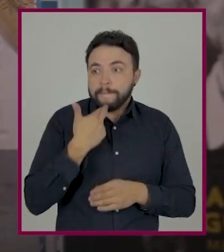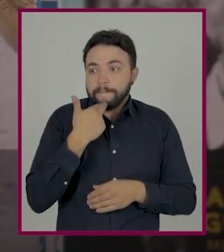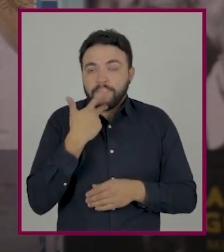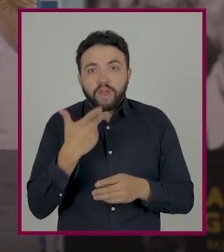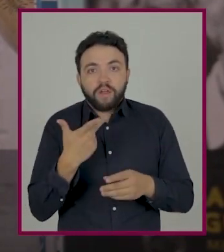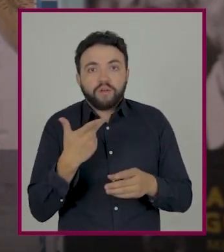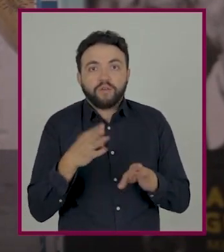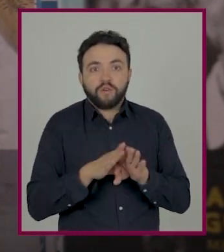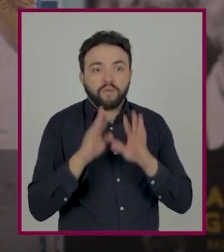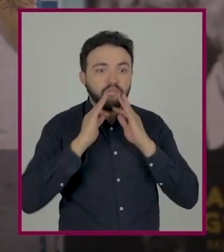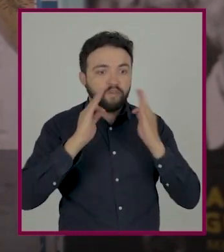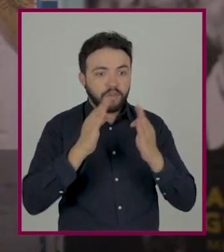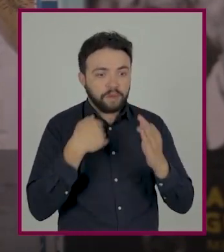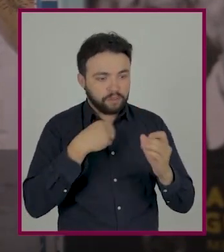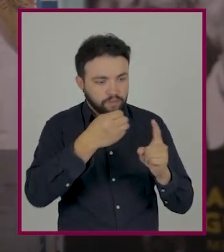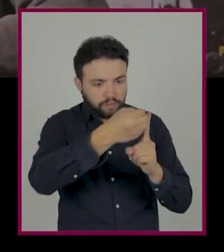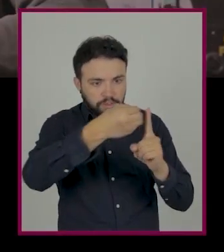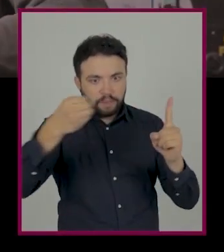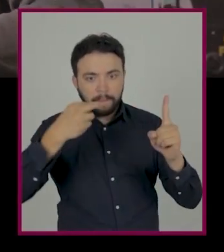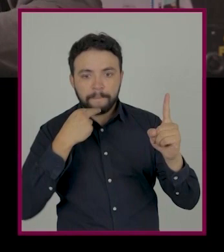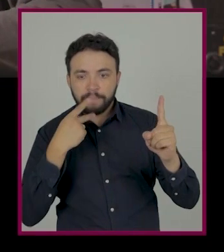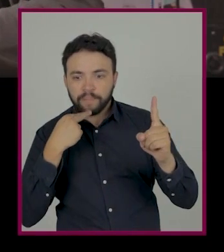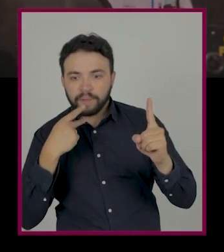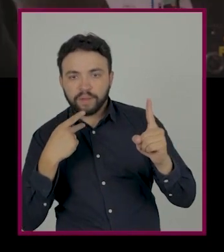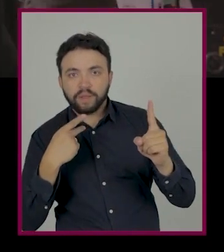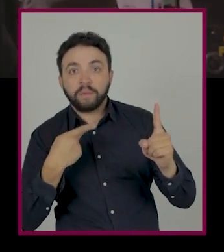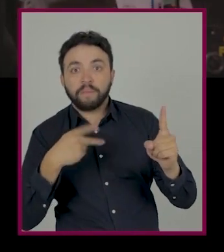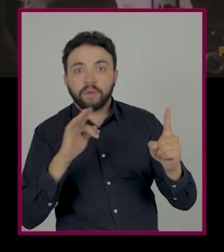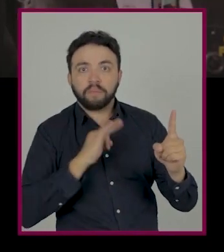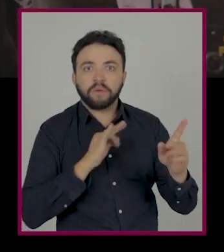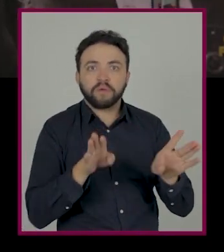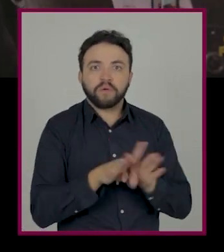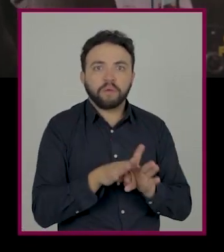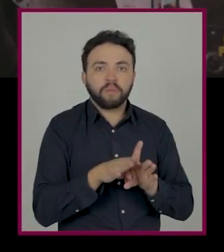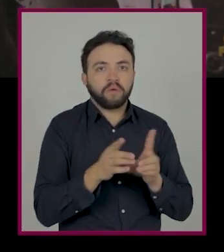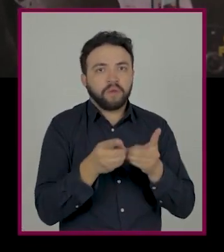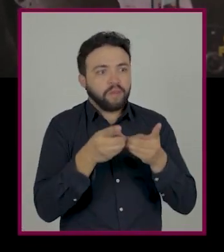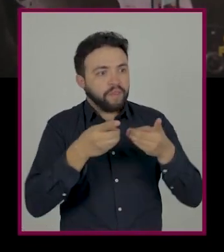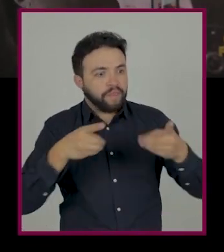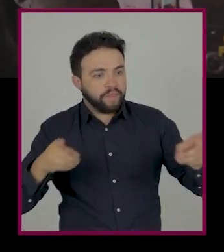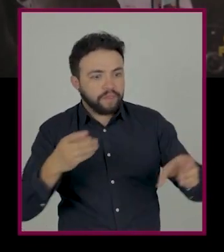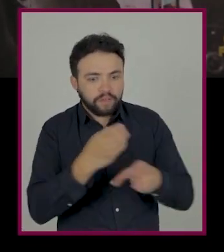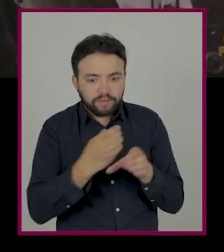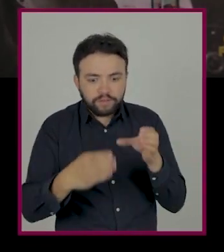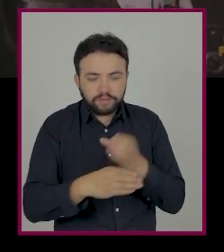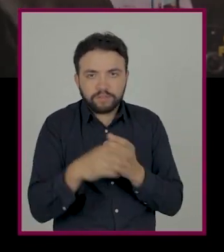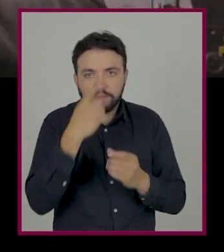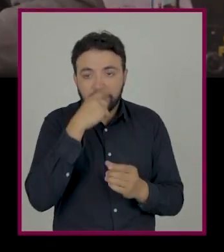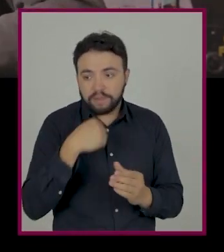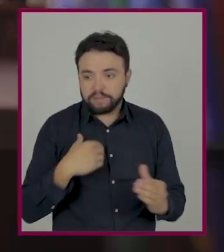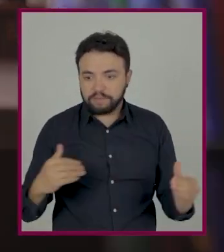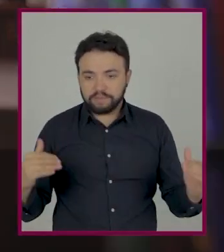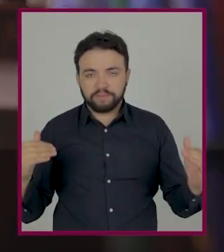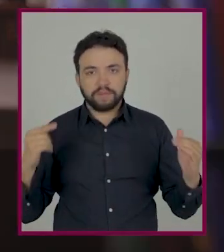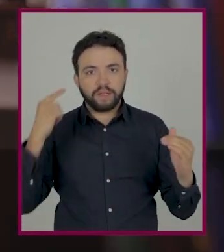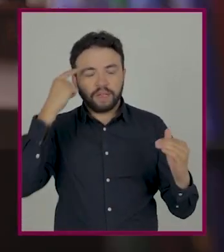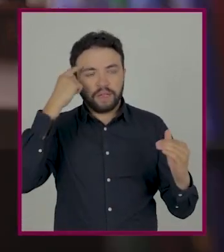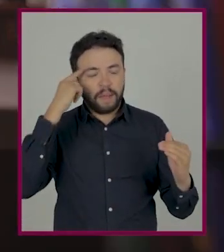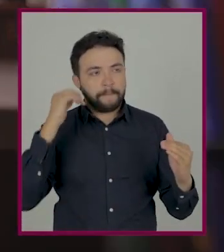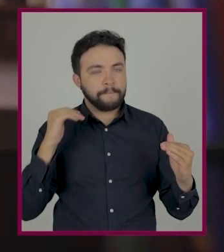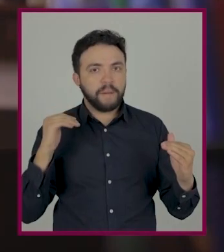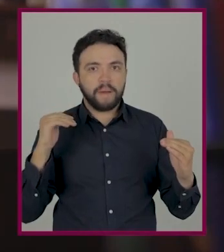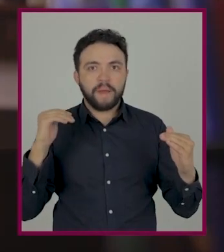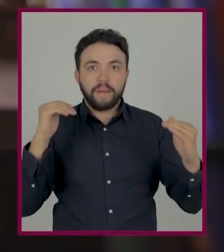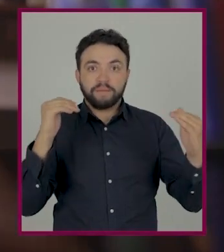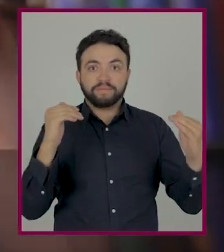ahora tengo mejores formas de organizarme, sino porque, como vimos, se desarrollan habilidades de forma paralela. Recuerden